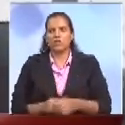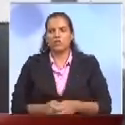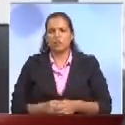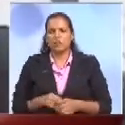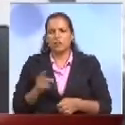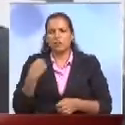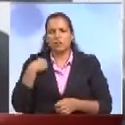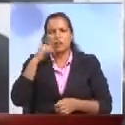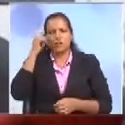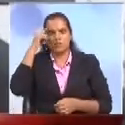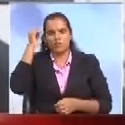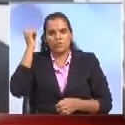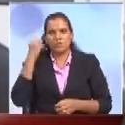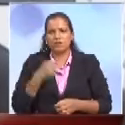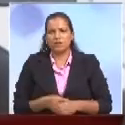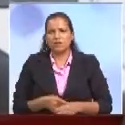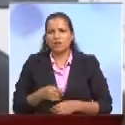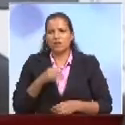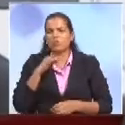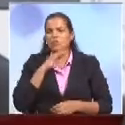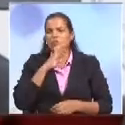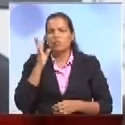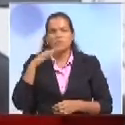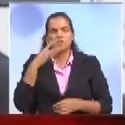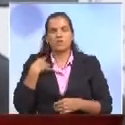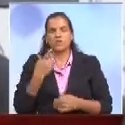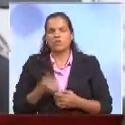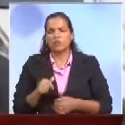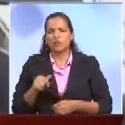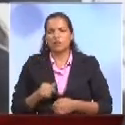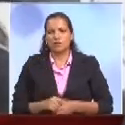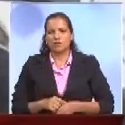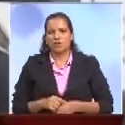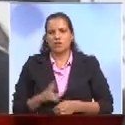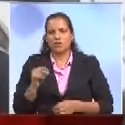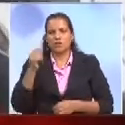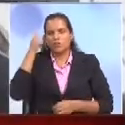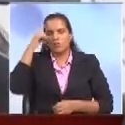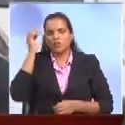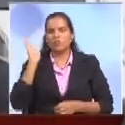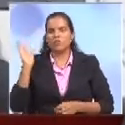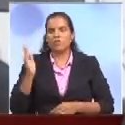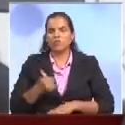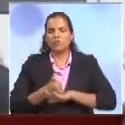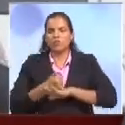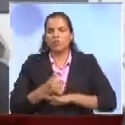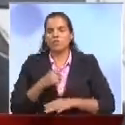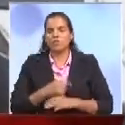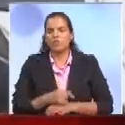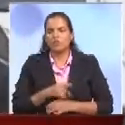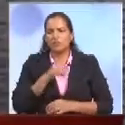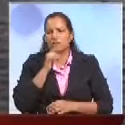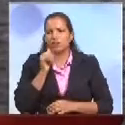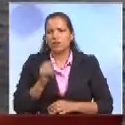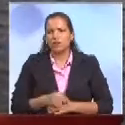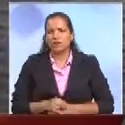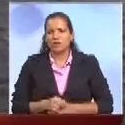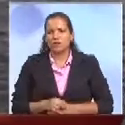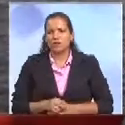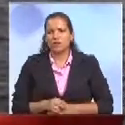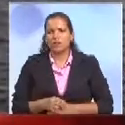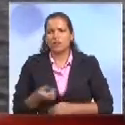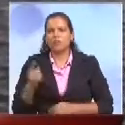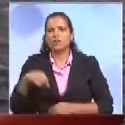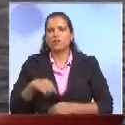interesa que estemos durmiendo en medio de la basura, que él también huele una parte. No le interesa al señor y me hizo caso omiso. Llega